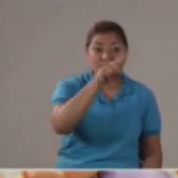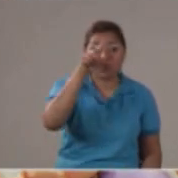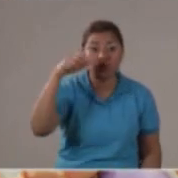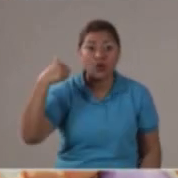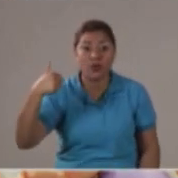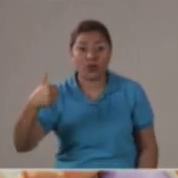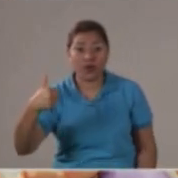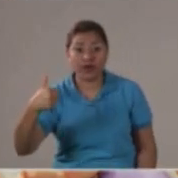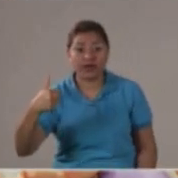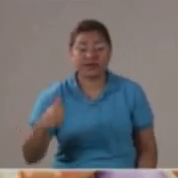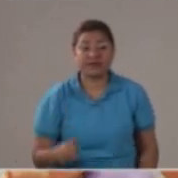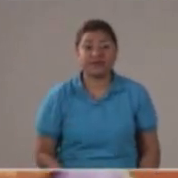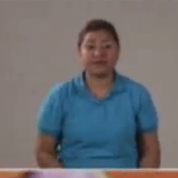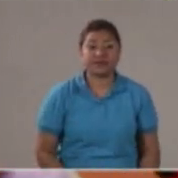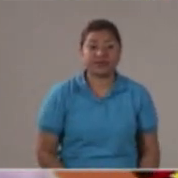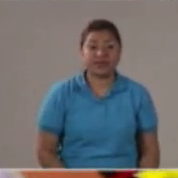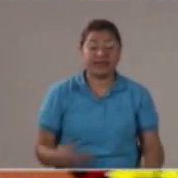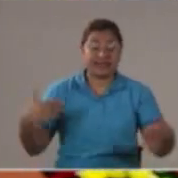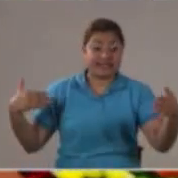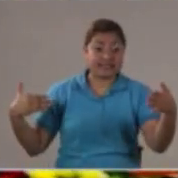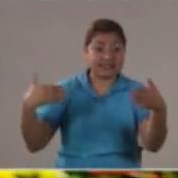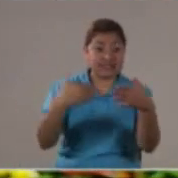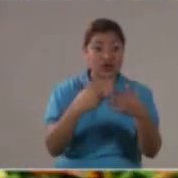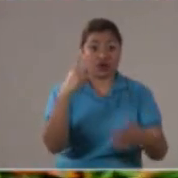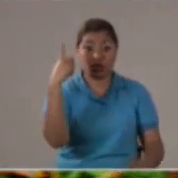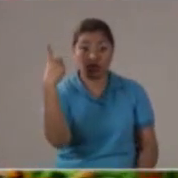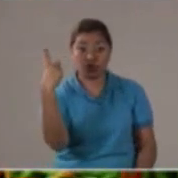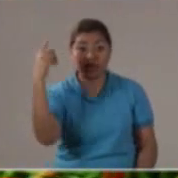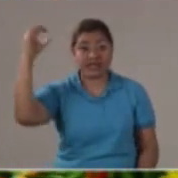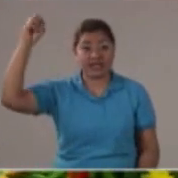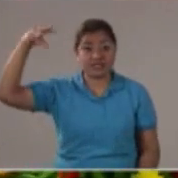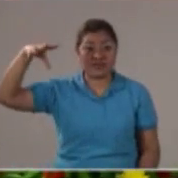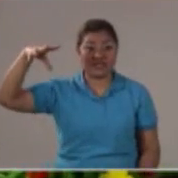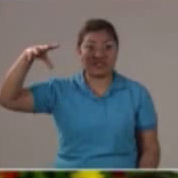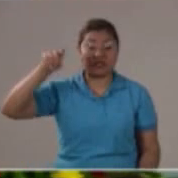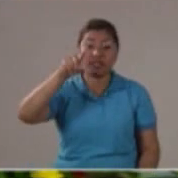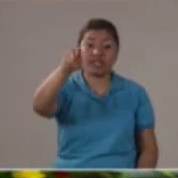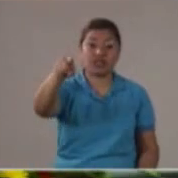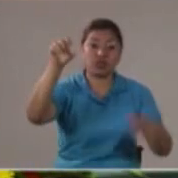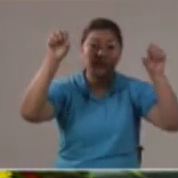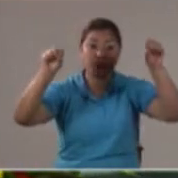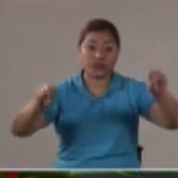Se acercó. Entonces acá, una de las bendiciones que tú podrías dar